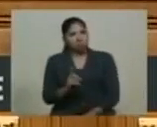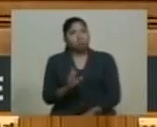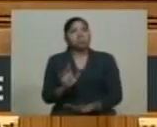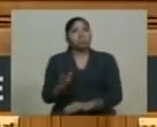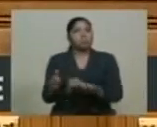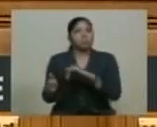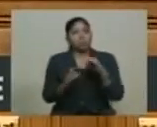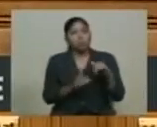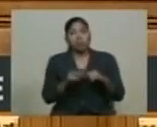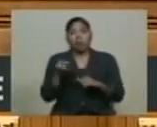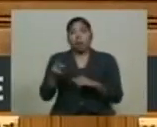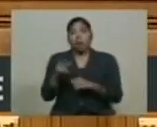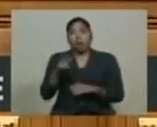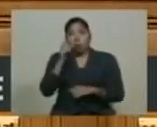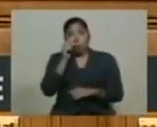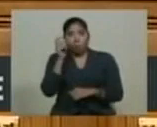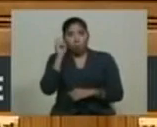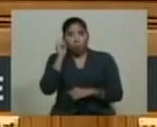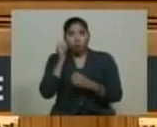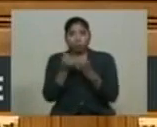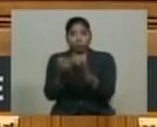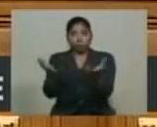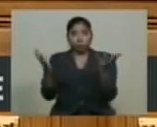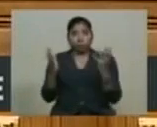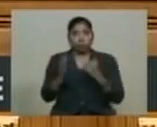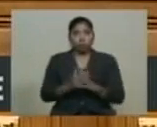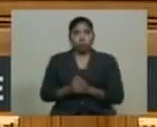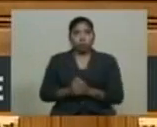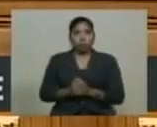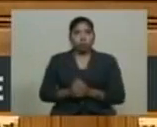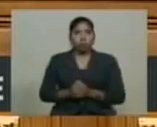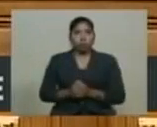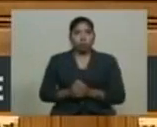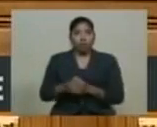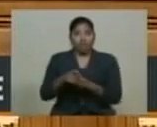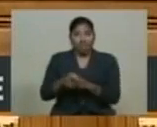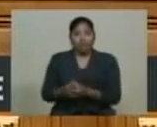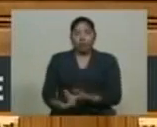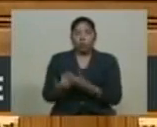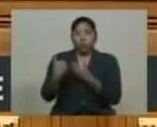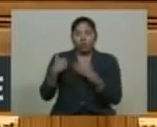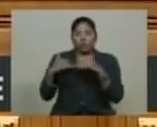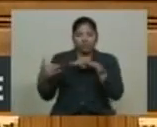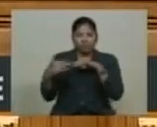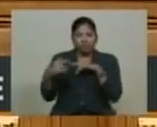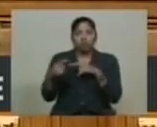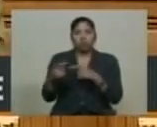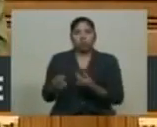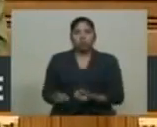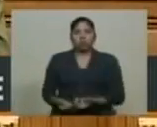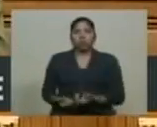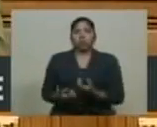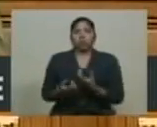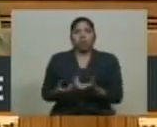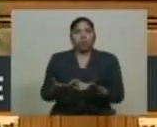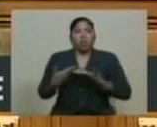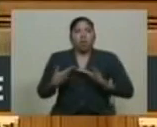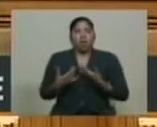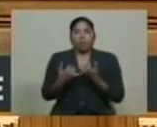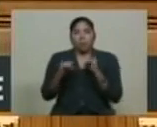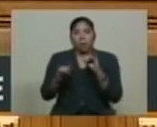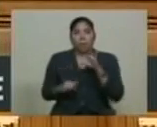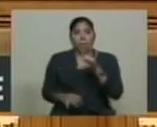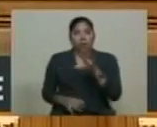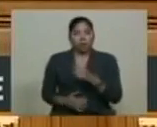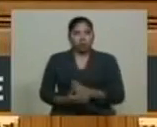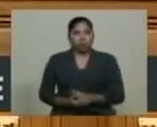las mujeres y hombres que nos legaron la independencia de la patria y nos hicieron un país libre, las